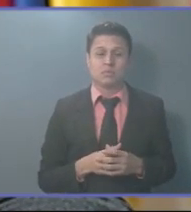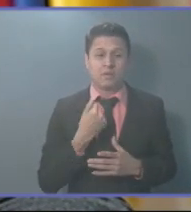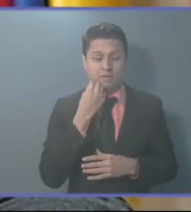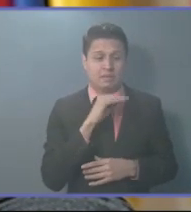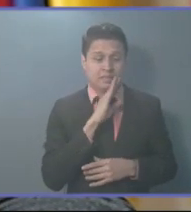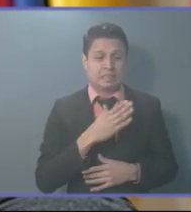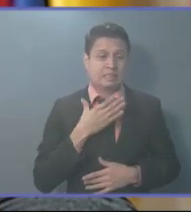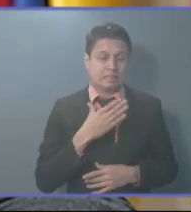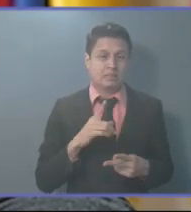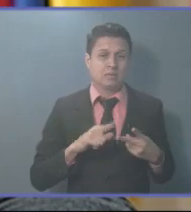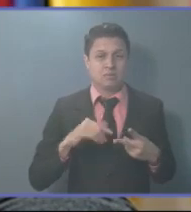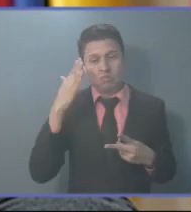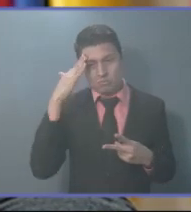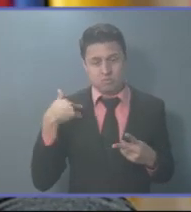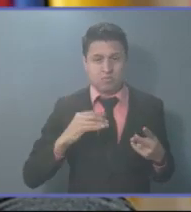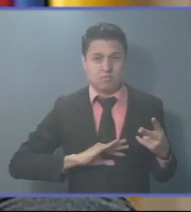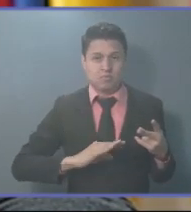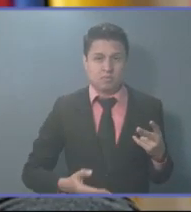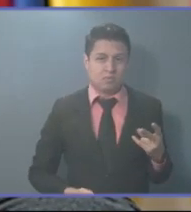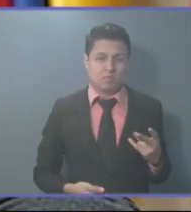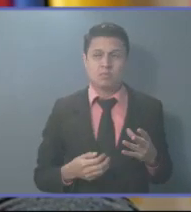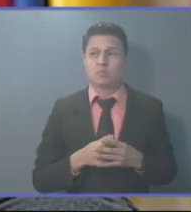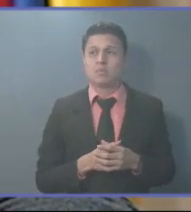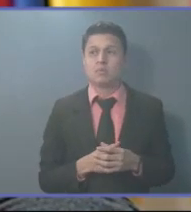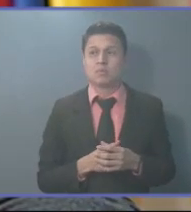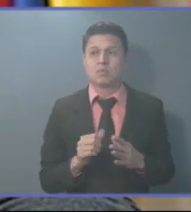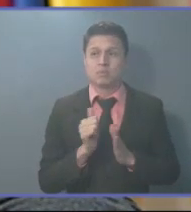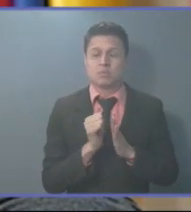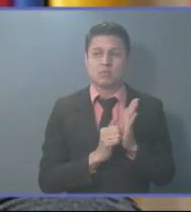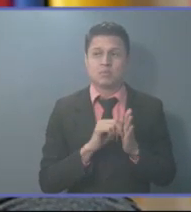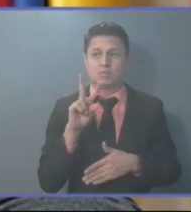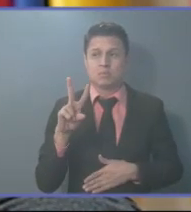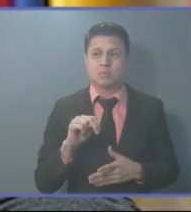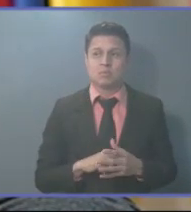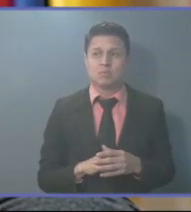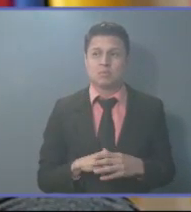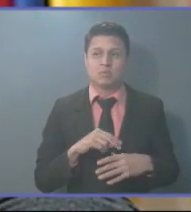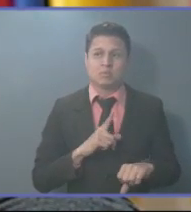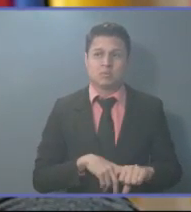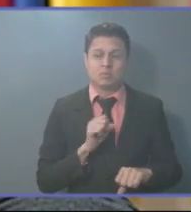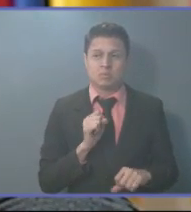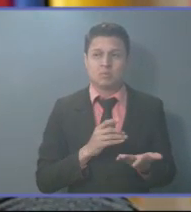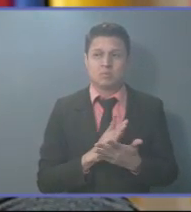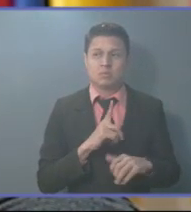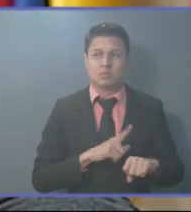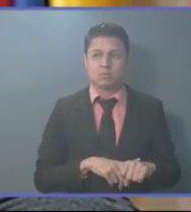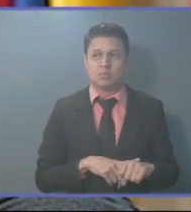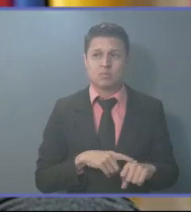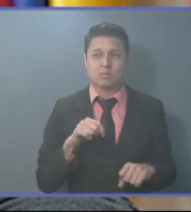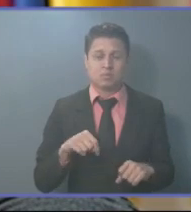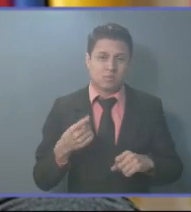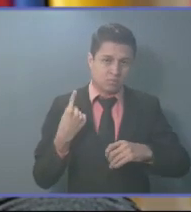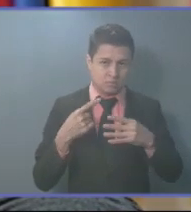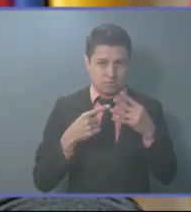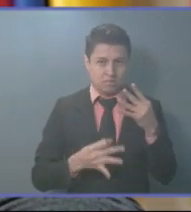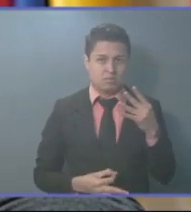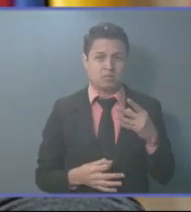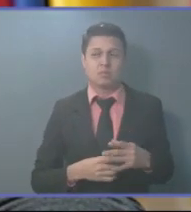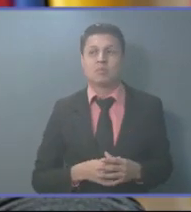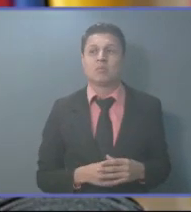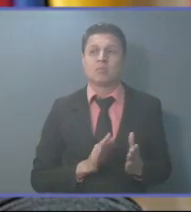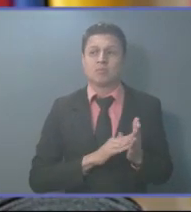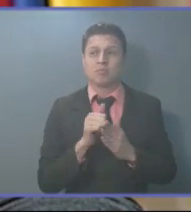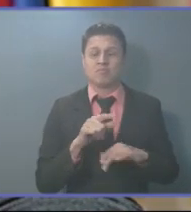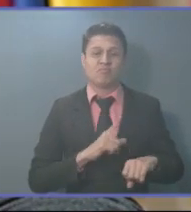mujeres embarazadas con lactantes artículo 2 suspense durante la vigencia de este decreto los